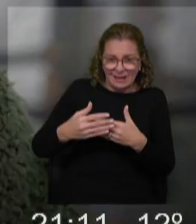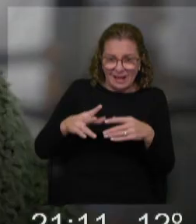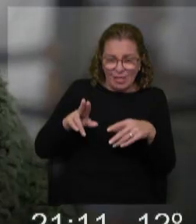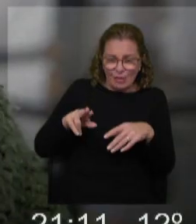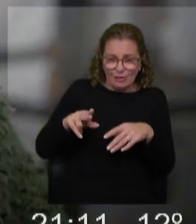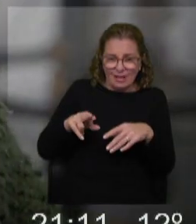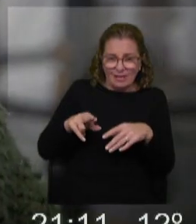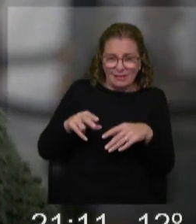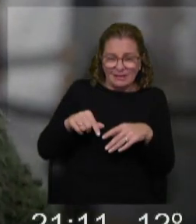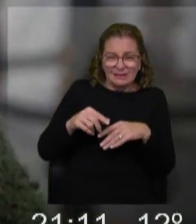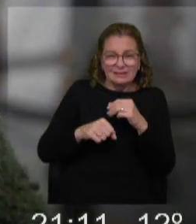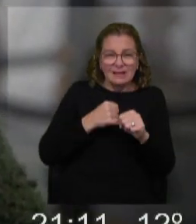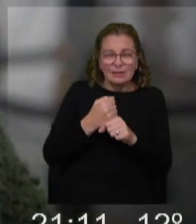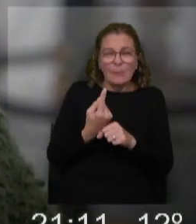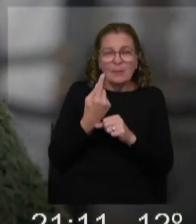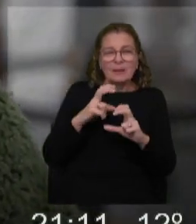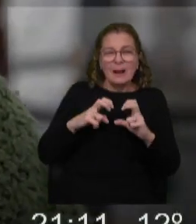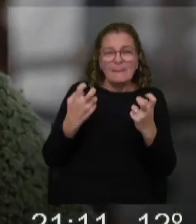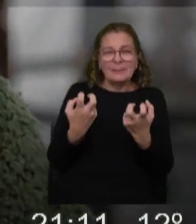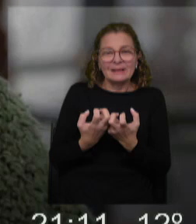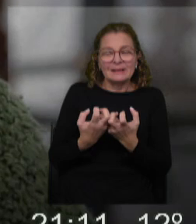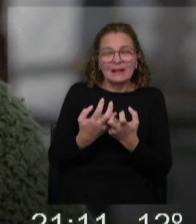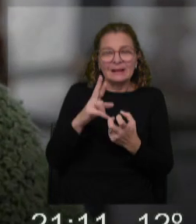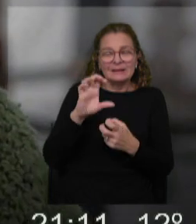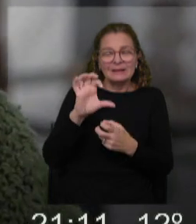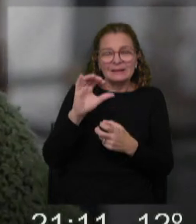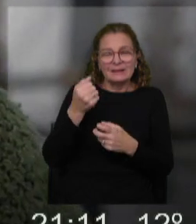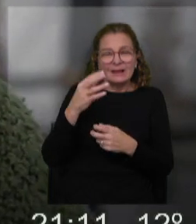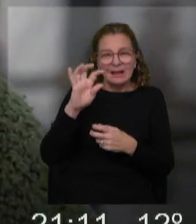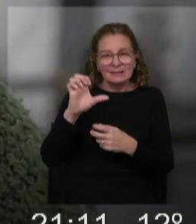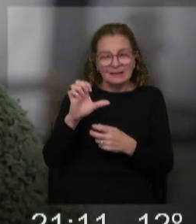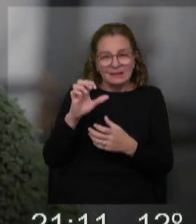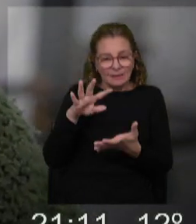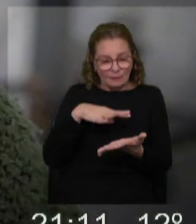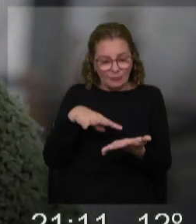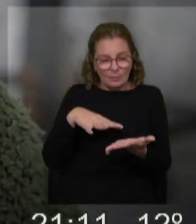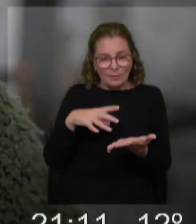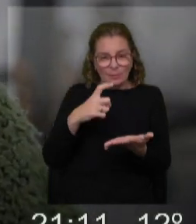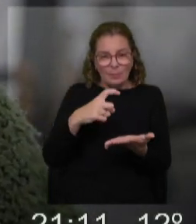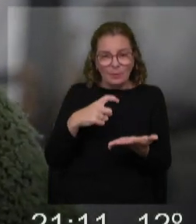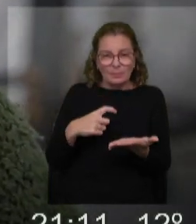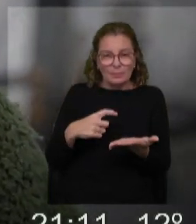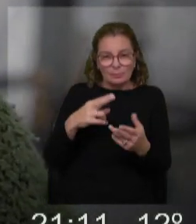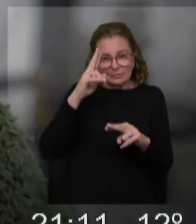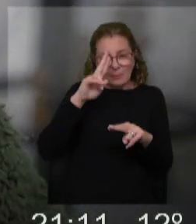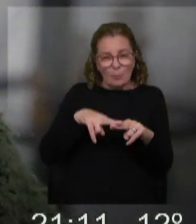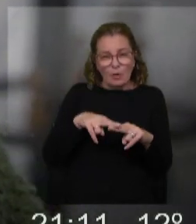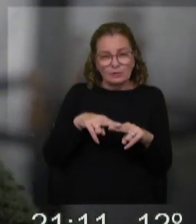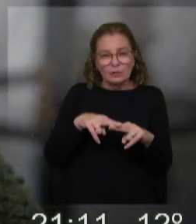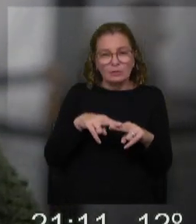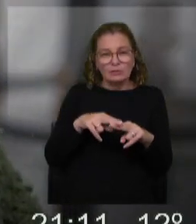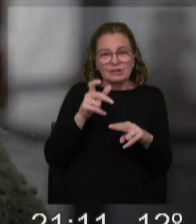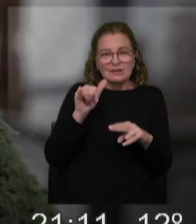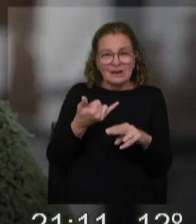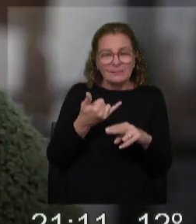dorada. Este año tenemos en la primera mesa, que es de rescate, se rescata a poetas que están muertos, que han muerto